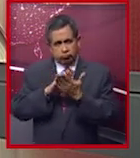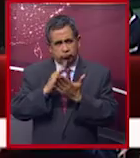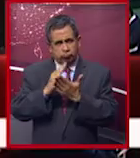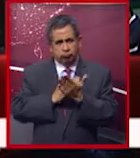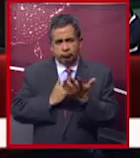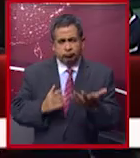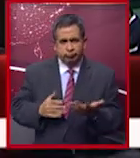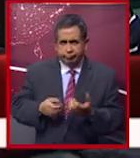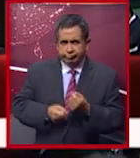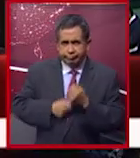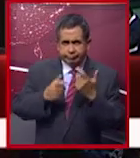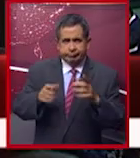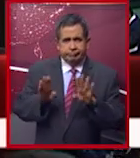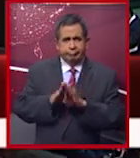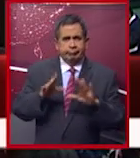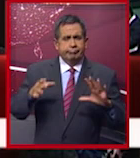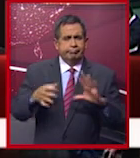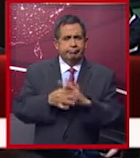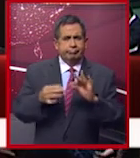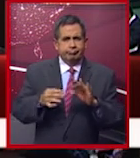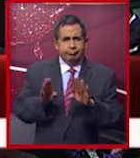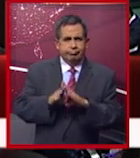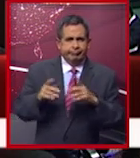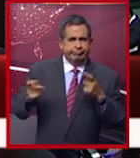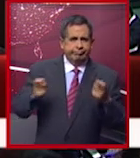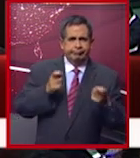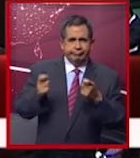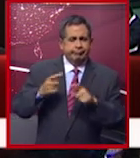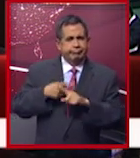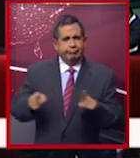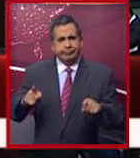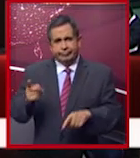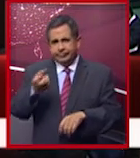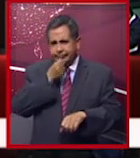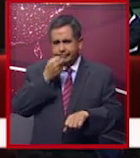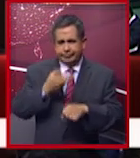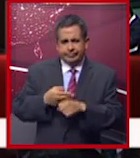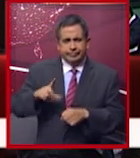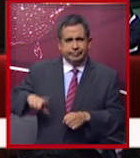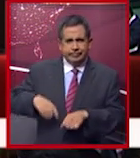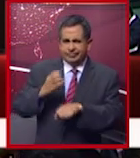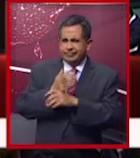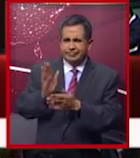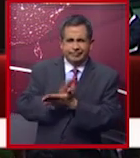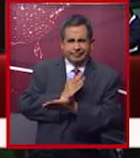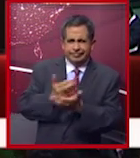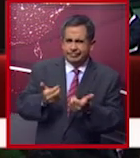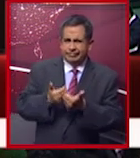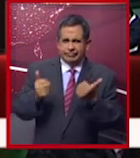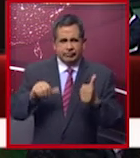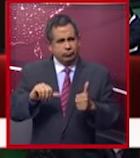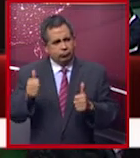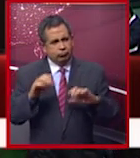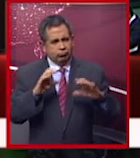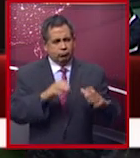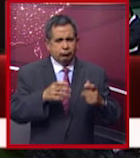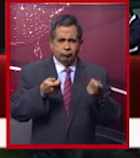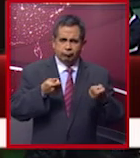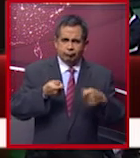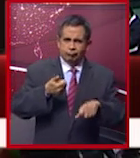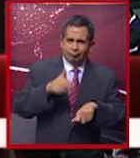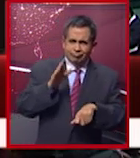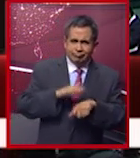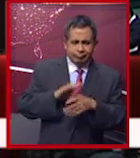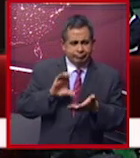documento. Expresó su posición de crear un organismo regulador ajeno a la Secretaría de Gobernación para administrar el otorgamiento